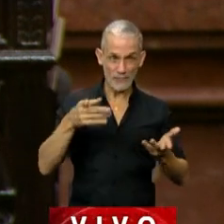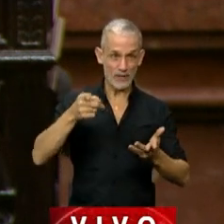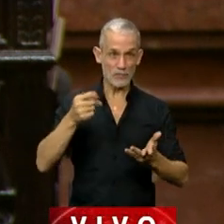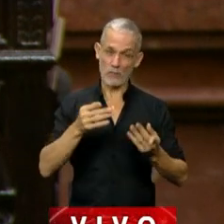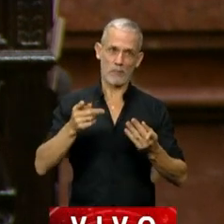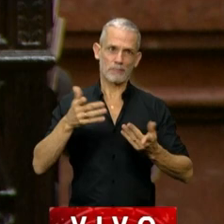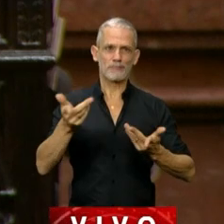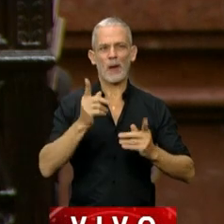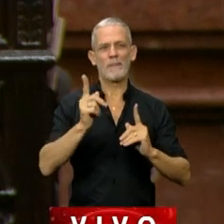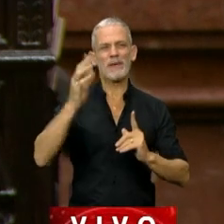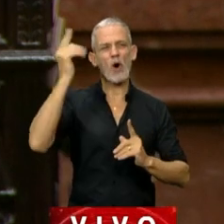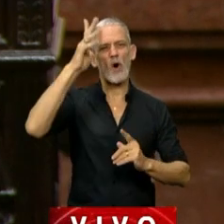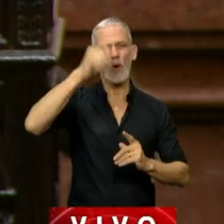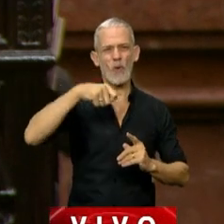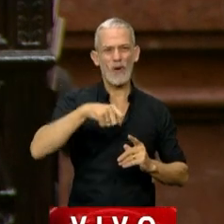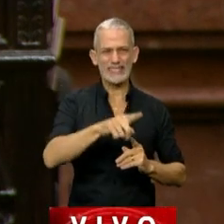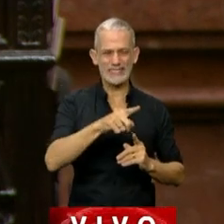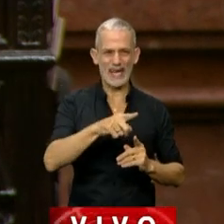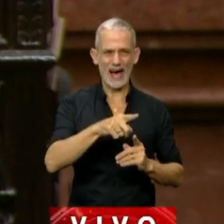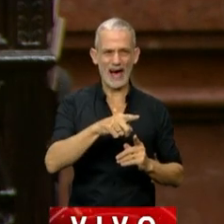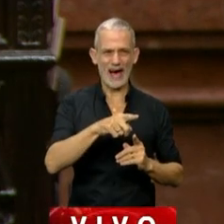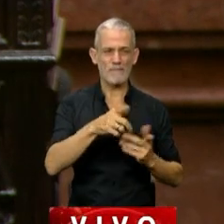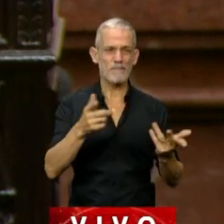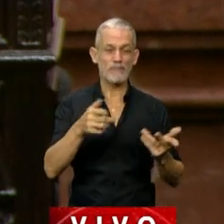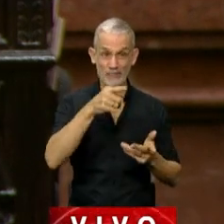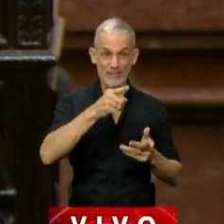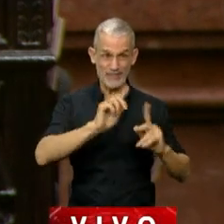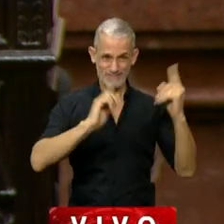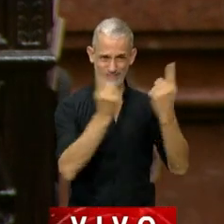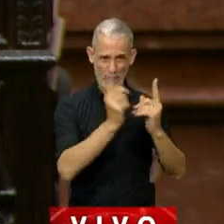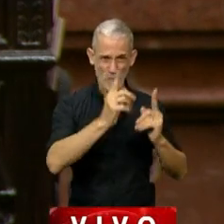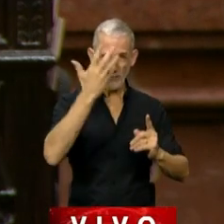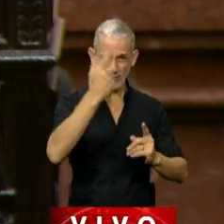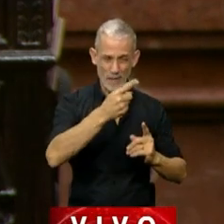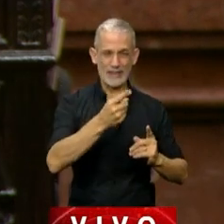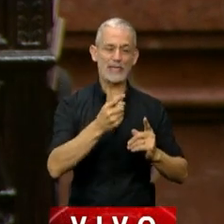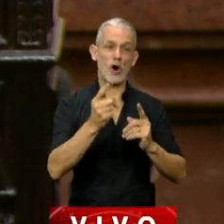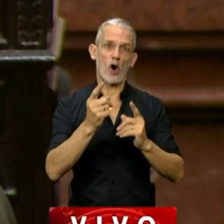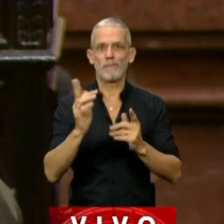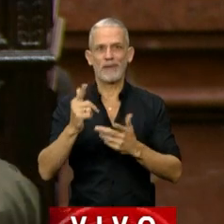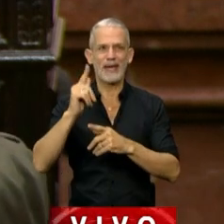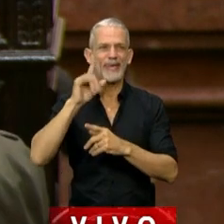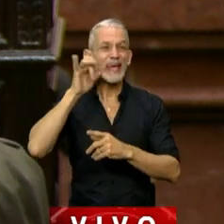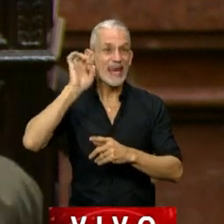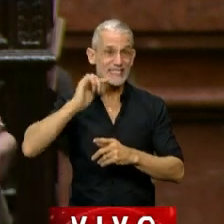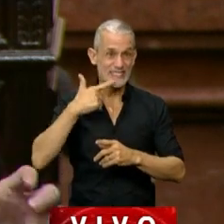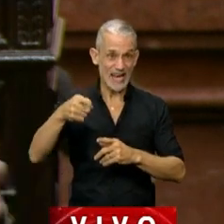los personeros como la jueza ahí en ese juzgado, con Iglesias acá en esta Cámara.